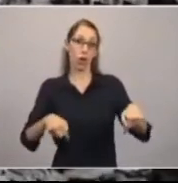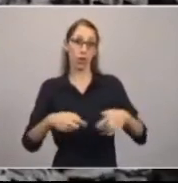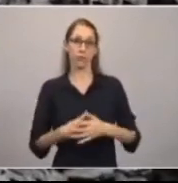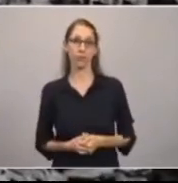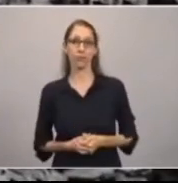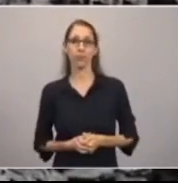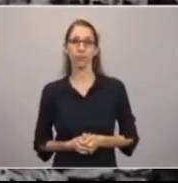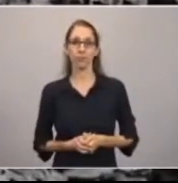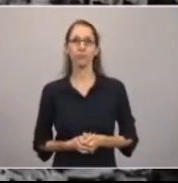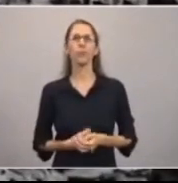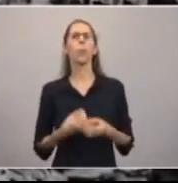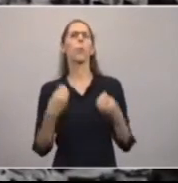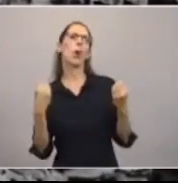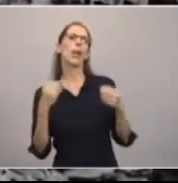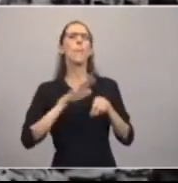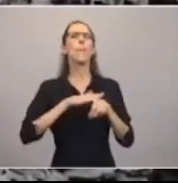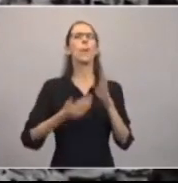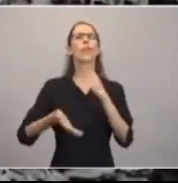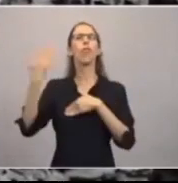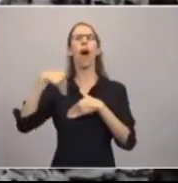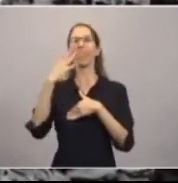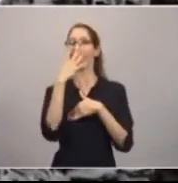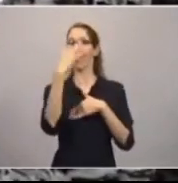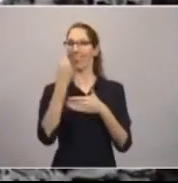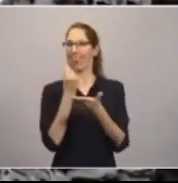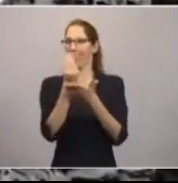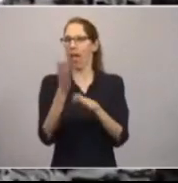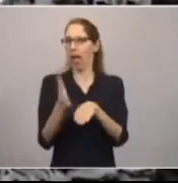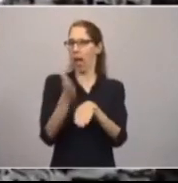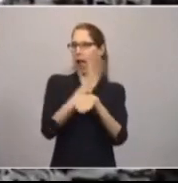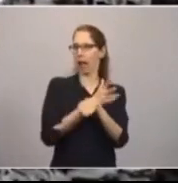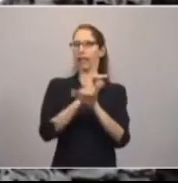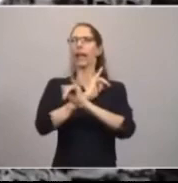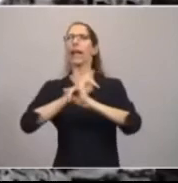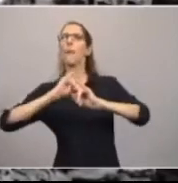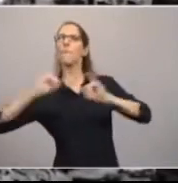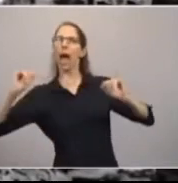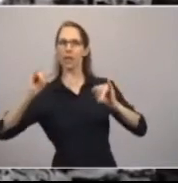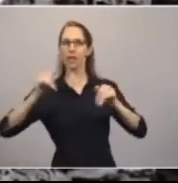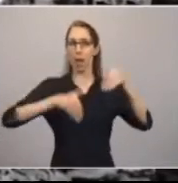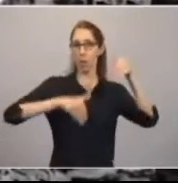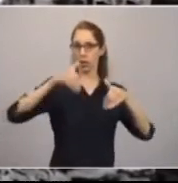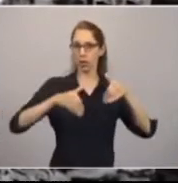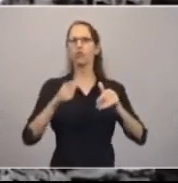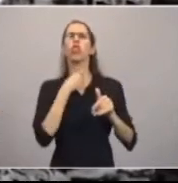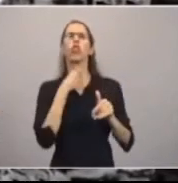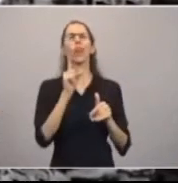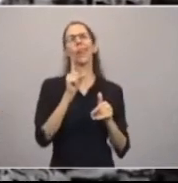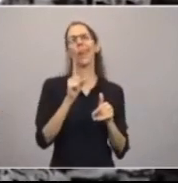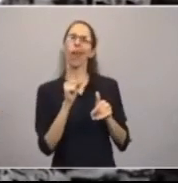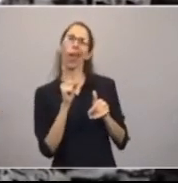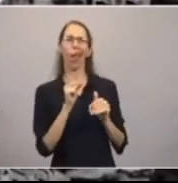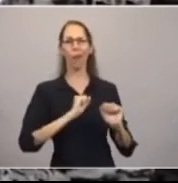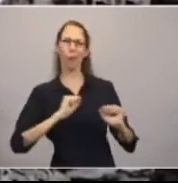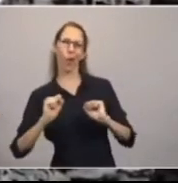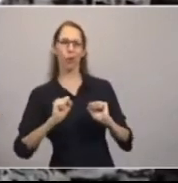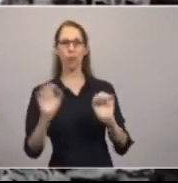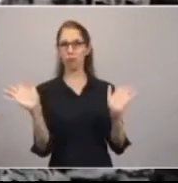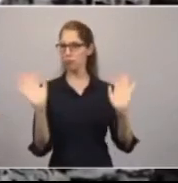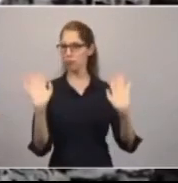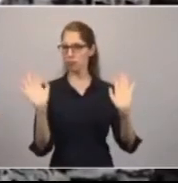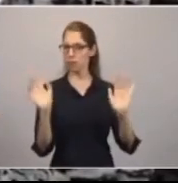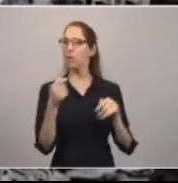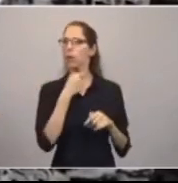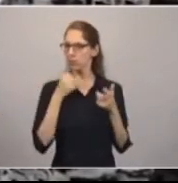y no me quiero poner ni chicanero ni partidario, pero quiero sí mencionar esto porque he dado varios discursos en este